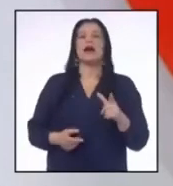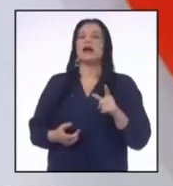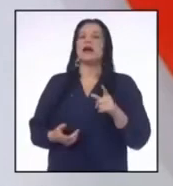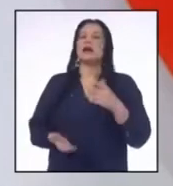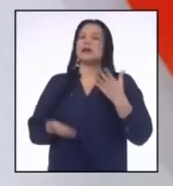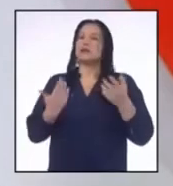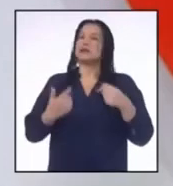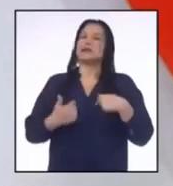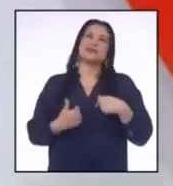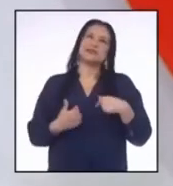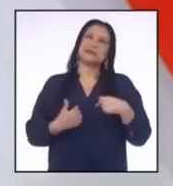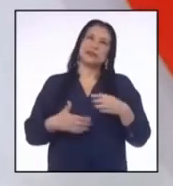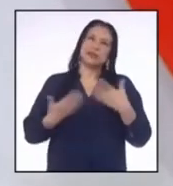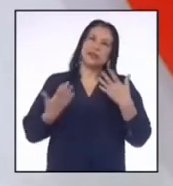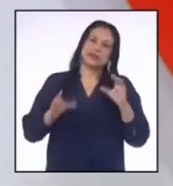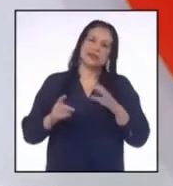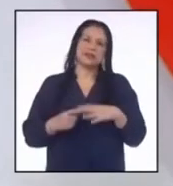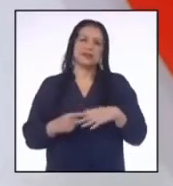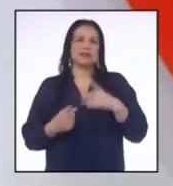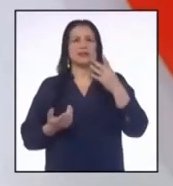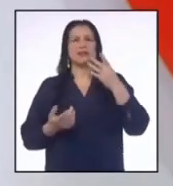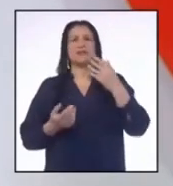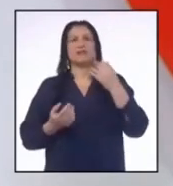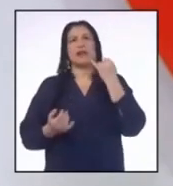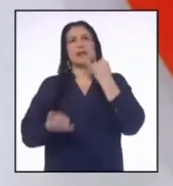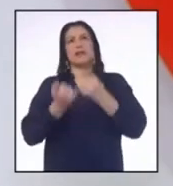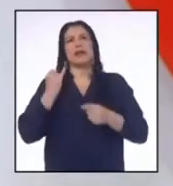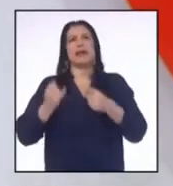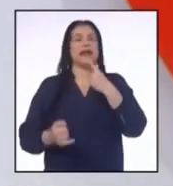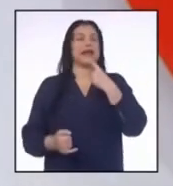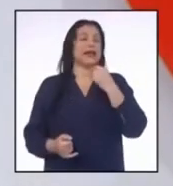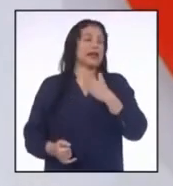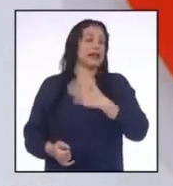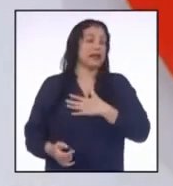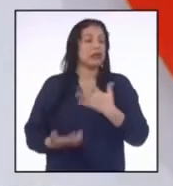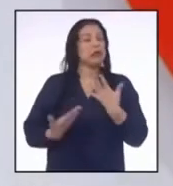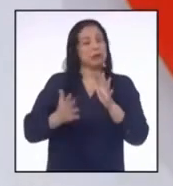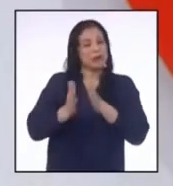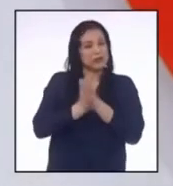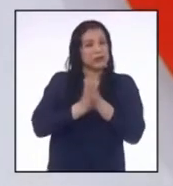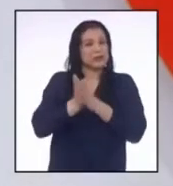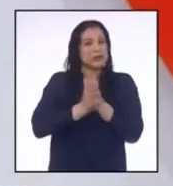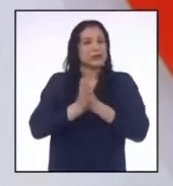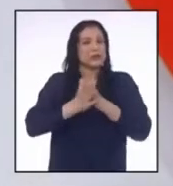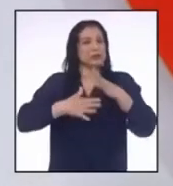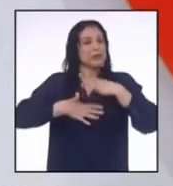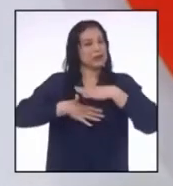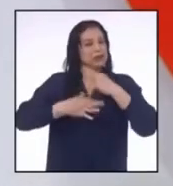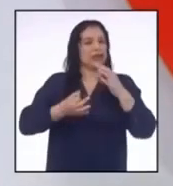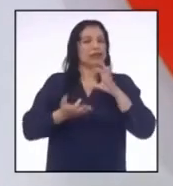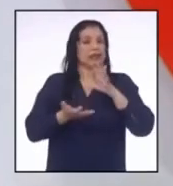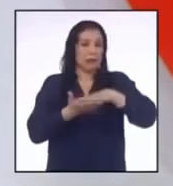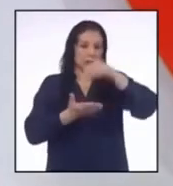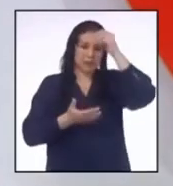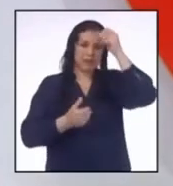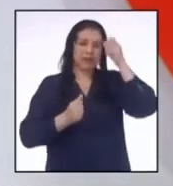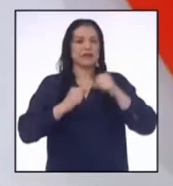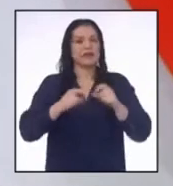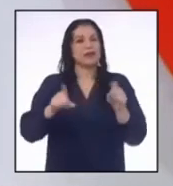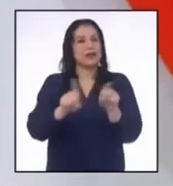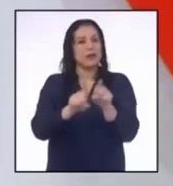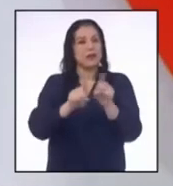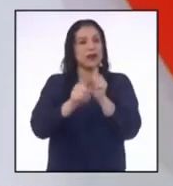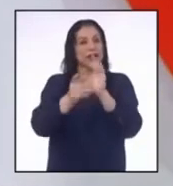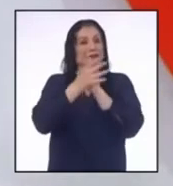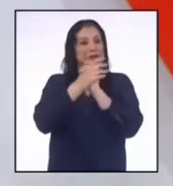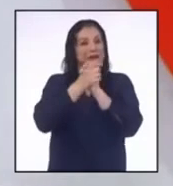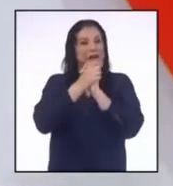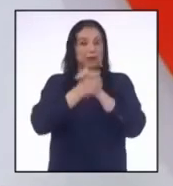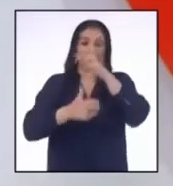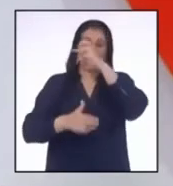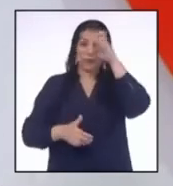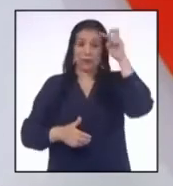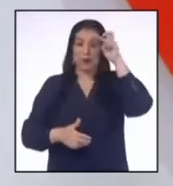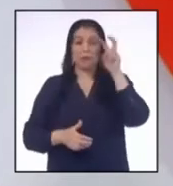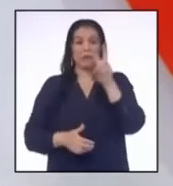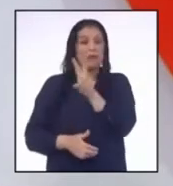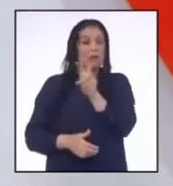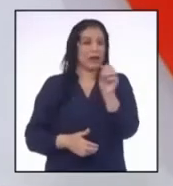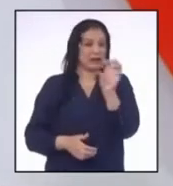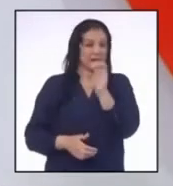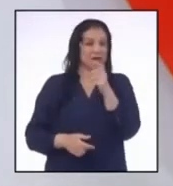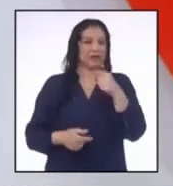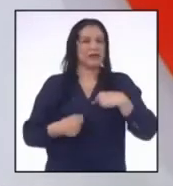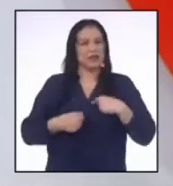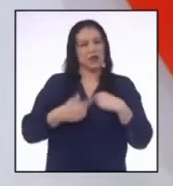tendría que hacerlo, pues hace mucho que terminé quinto de secundaria, pero me interesa seguir aprendiendo. Así que, al igual que mis amigas y amigos de la promo